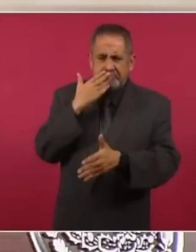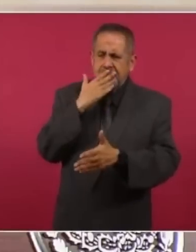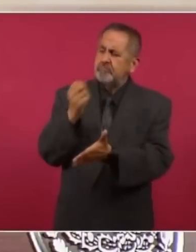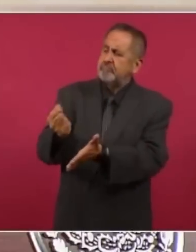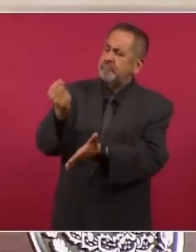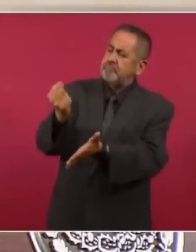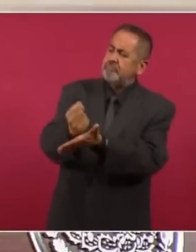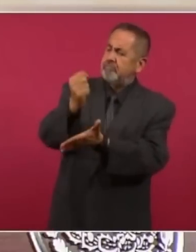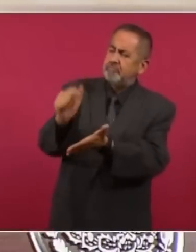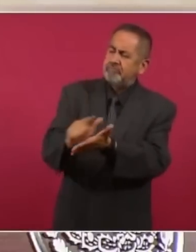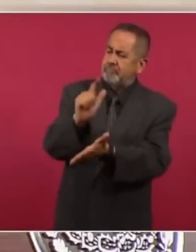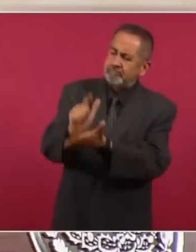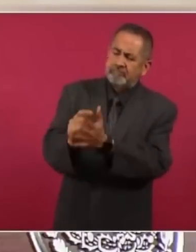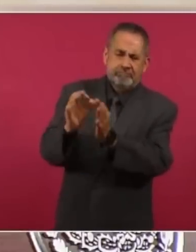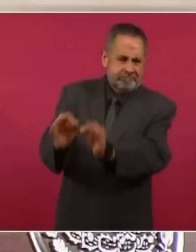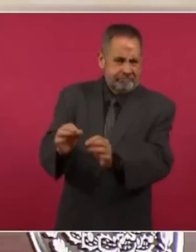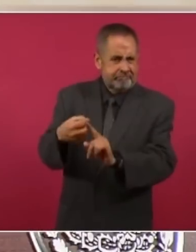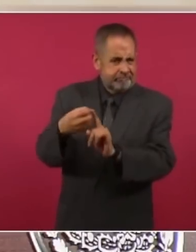Nada.